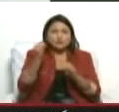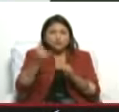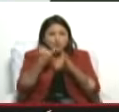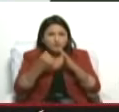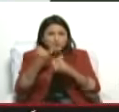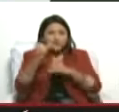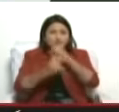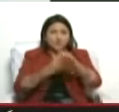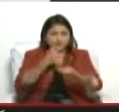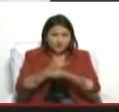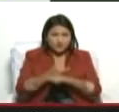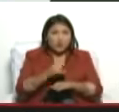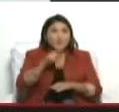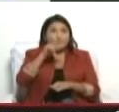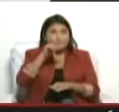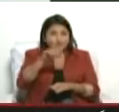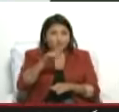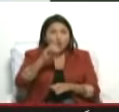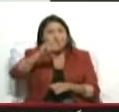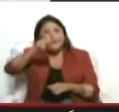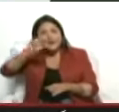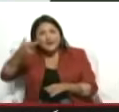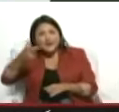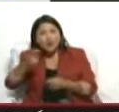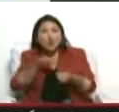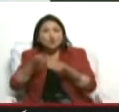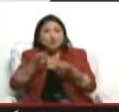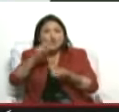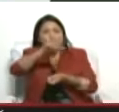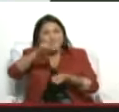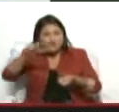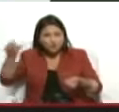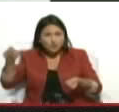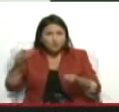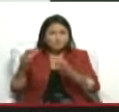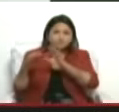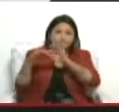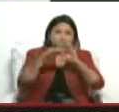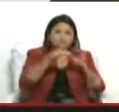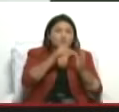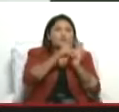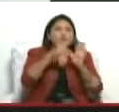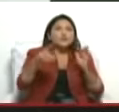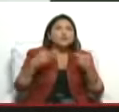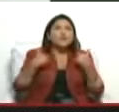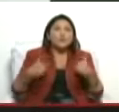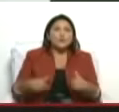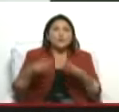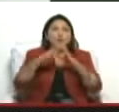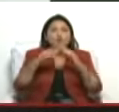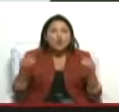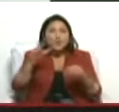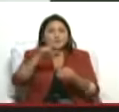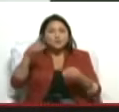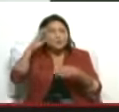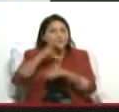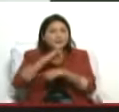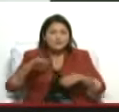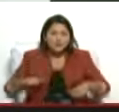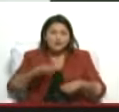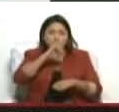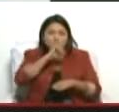de la un control ciudadano asegurar los derechos humanos de todos los militares Patriotas